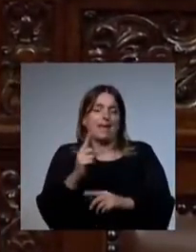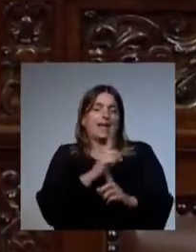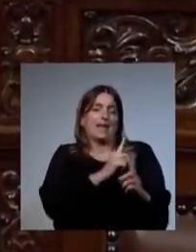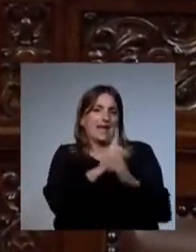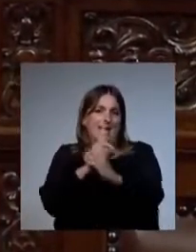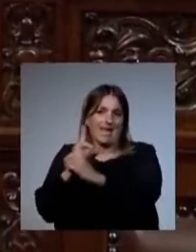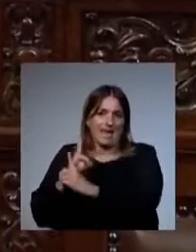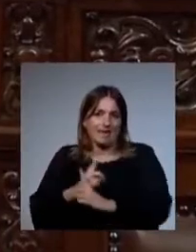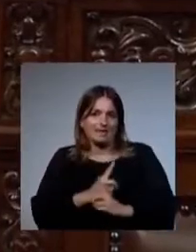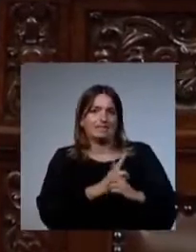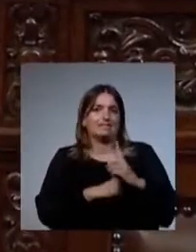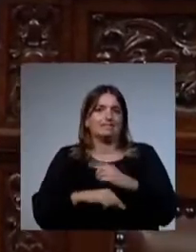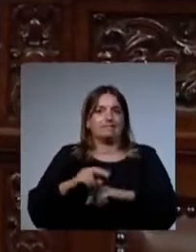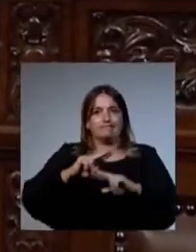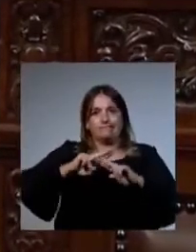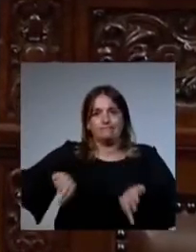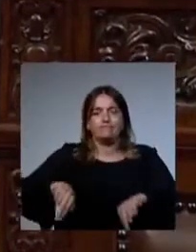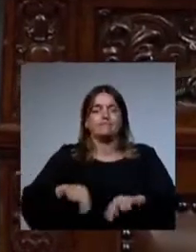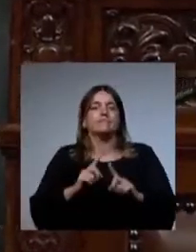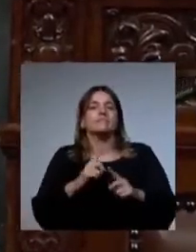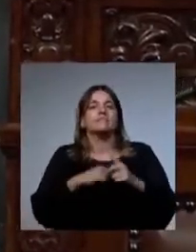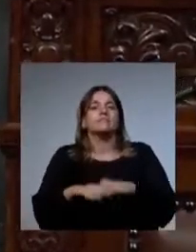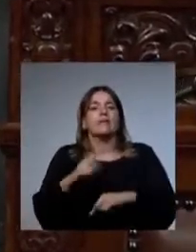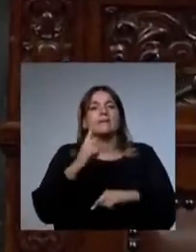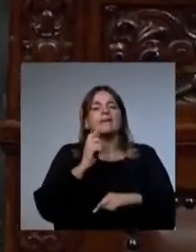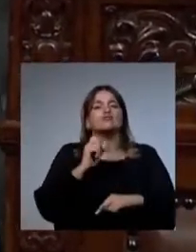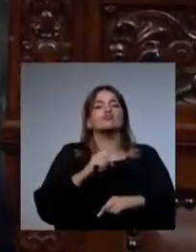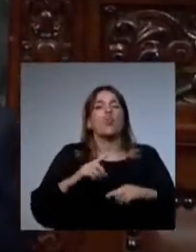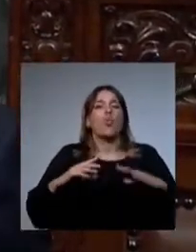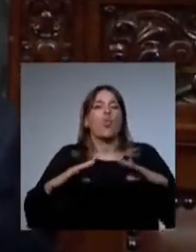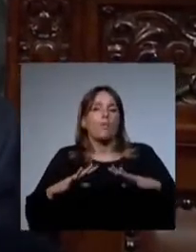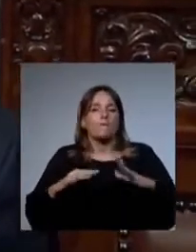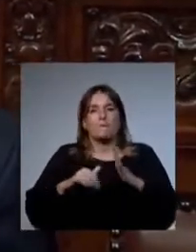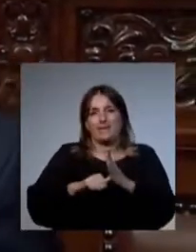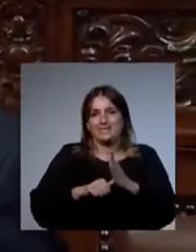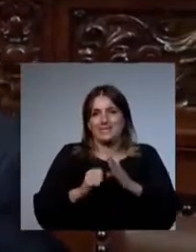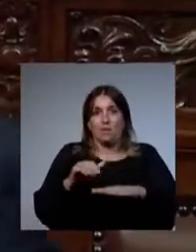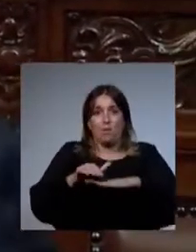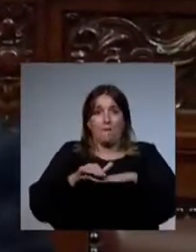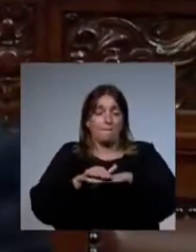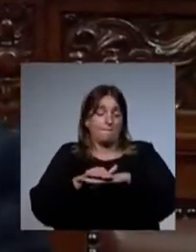Se fijó un aumento diferencial en las pasividades mínimas que alcanzó a